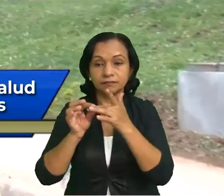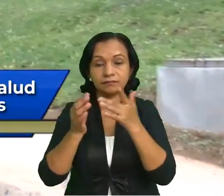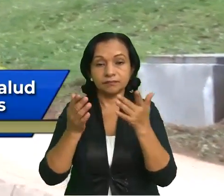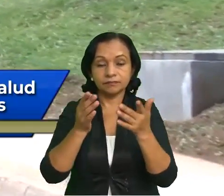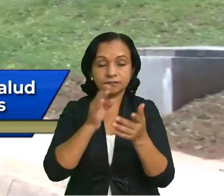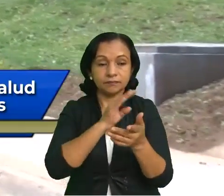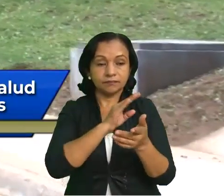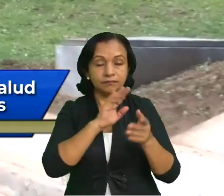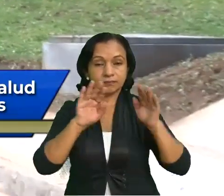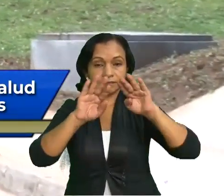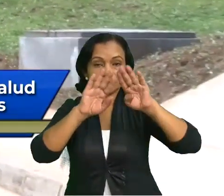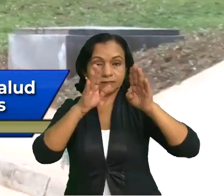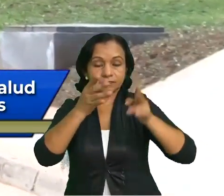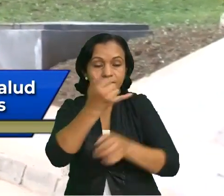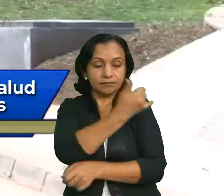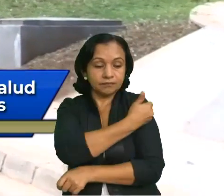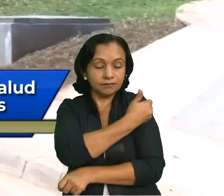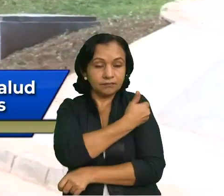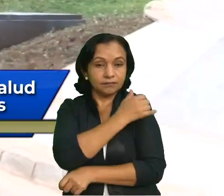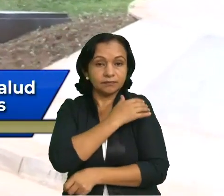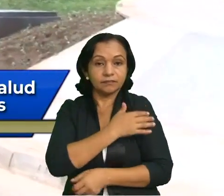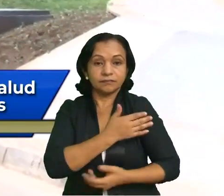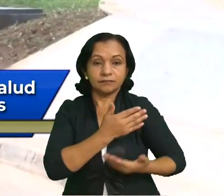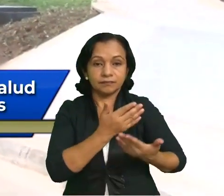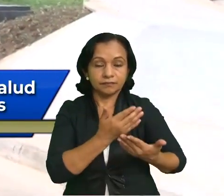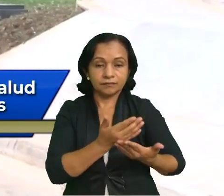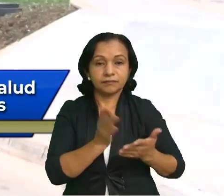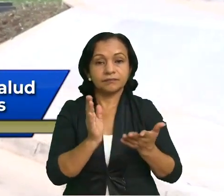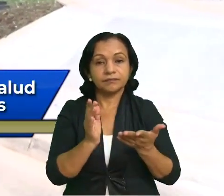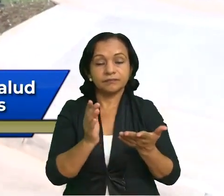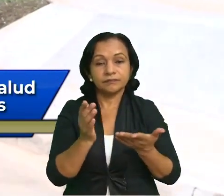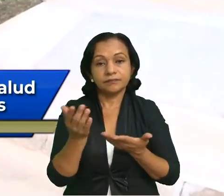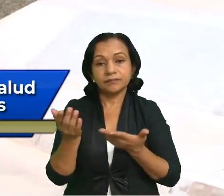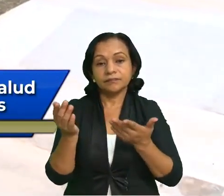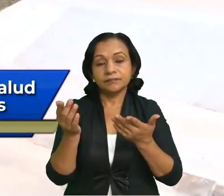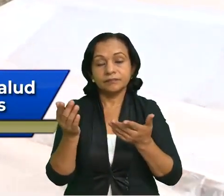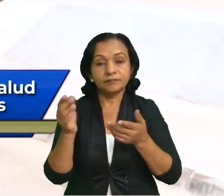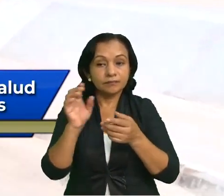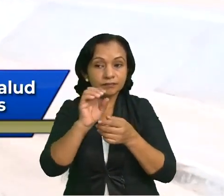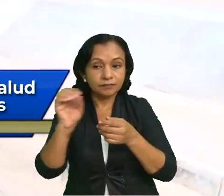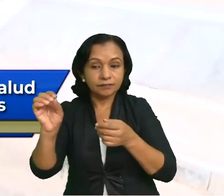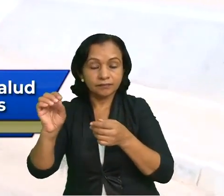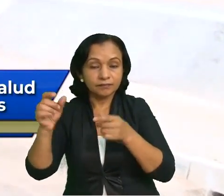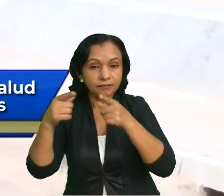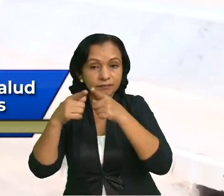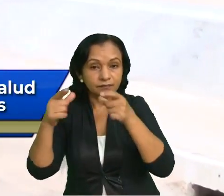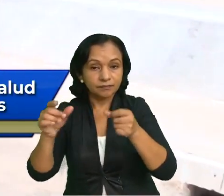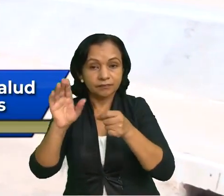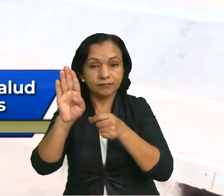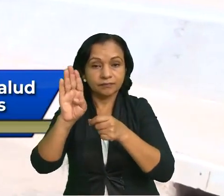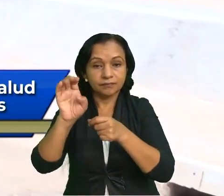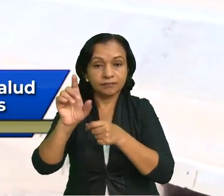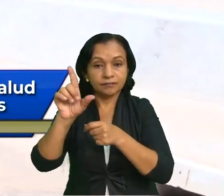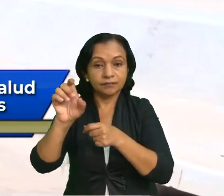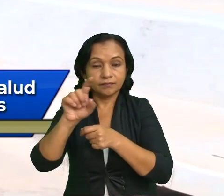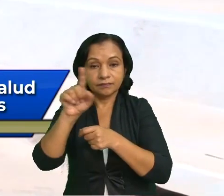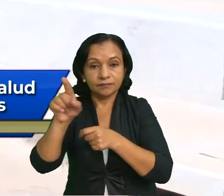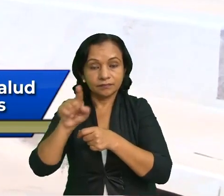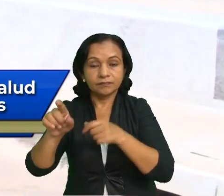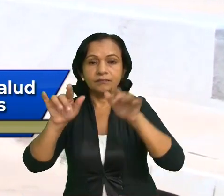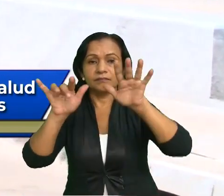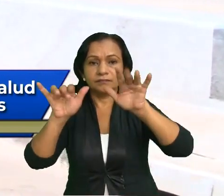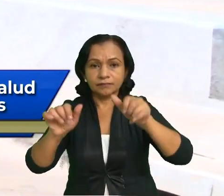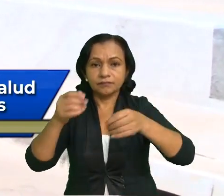bertha calderón y aquí el hospital no occidental de managua el hospital fernando vélez paiz que ya está y